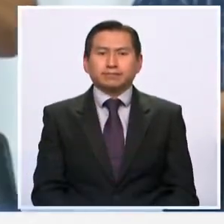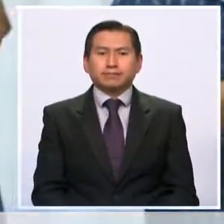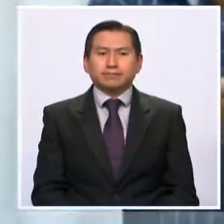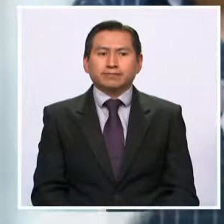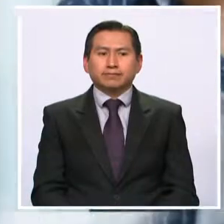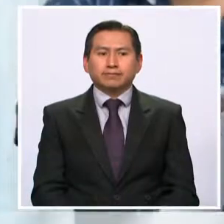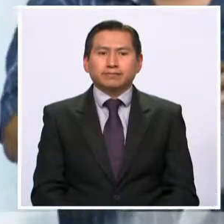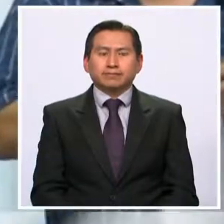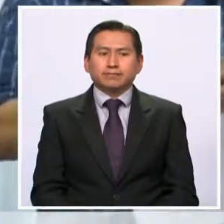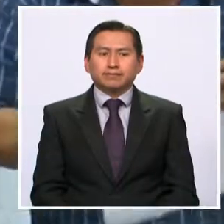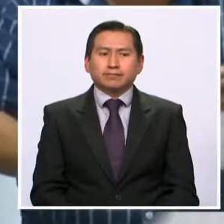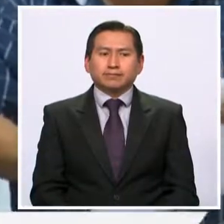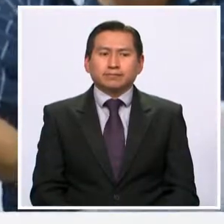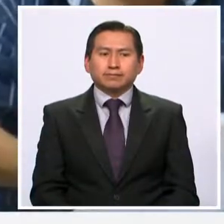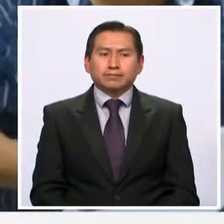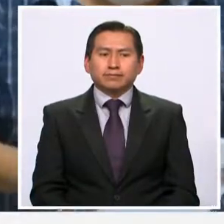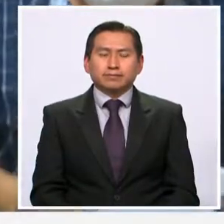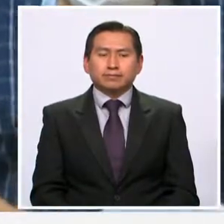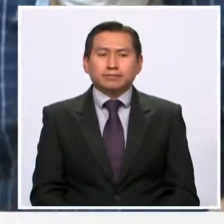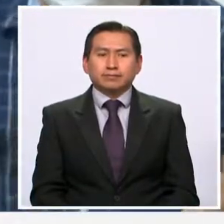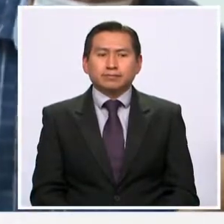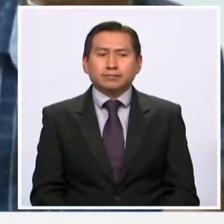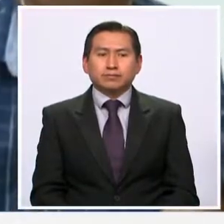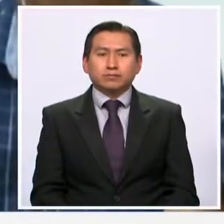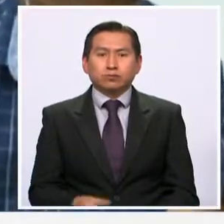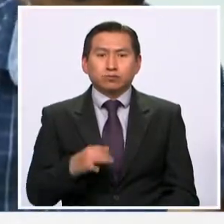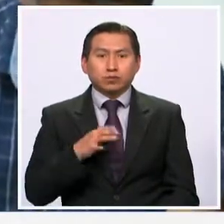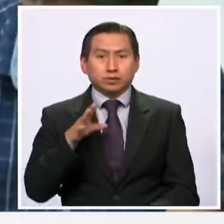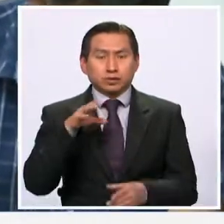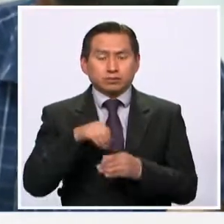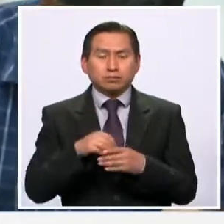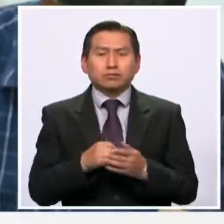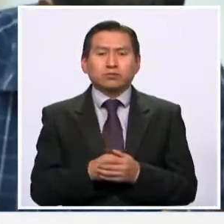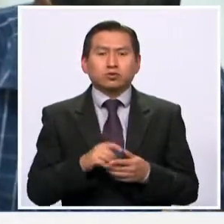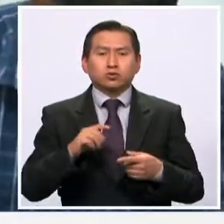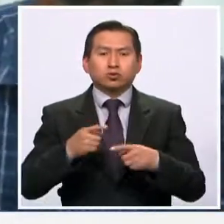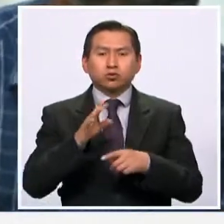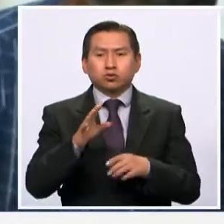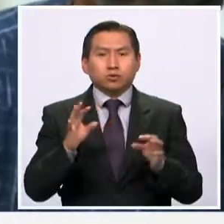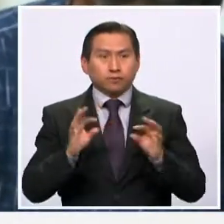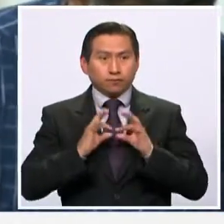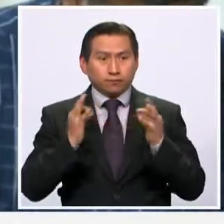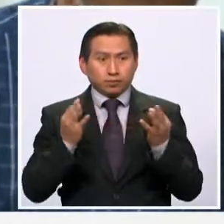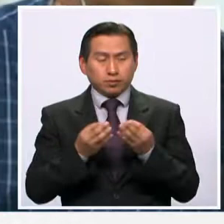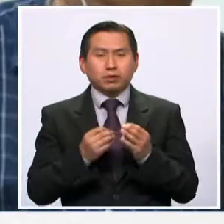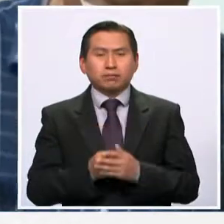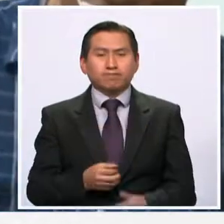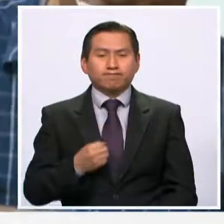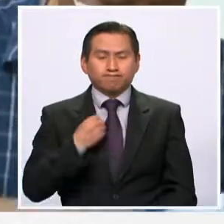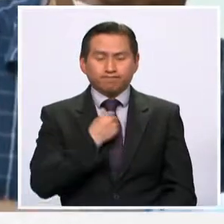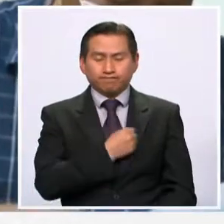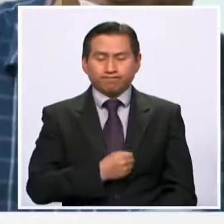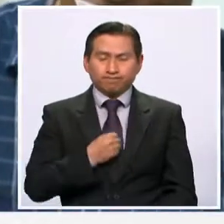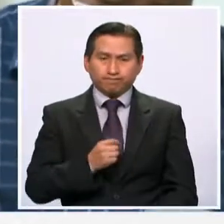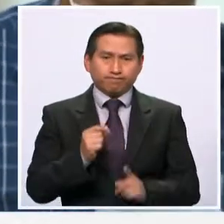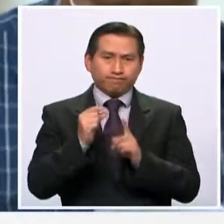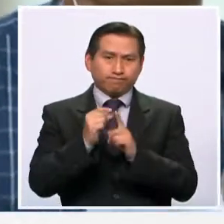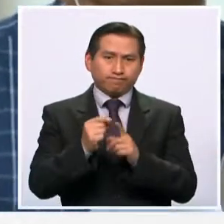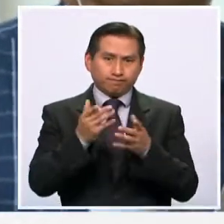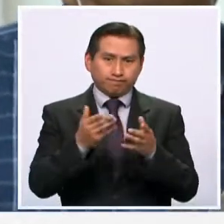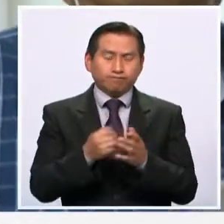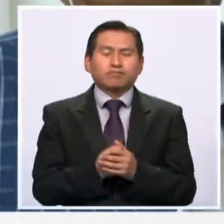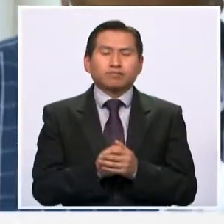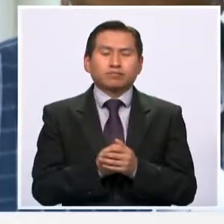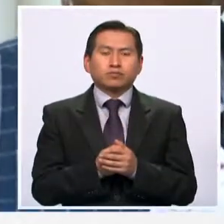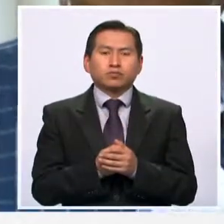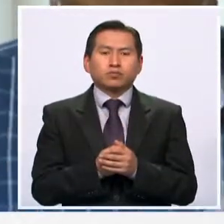Primero, quiero adherirme al dolor de la familia y mi sentido pésame a la